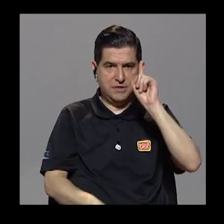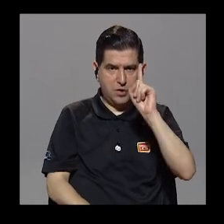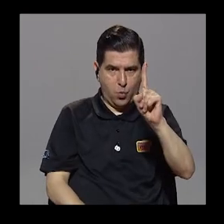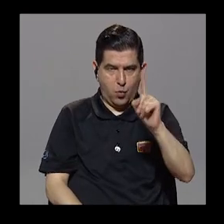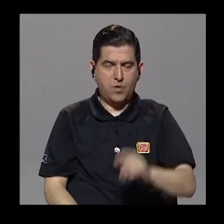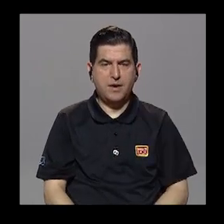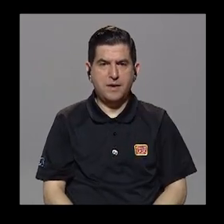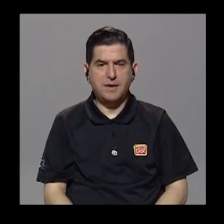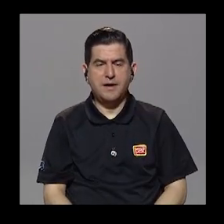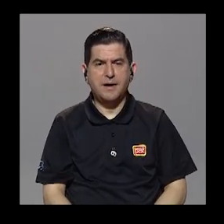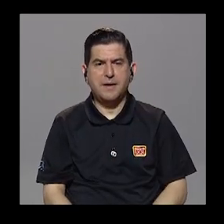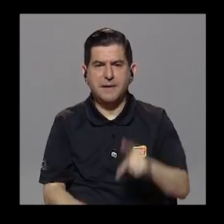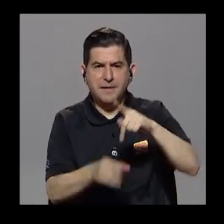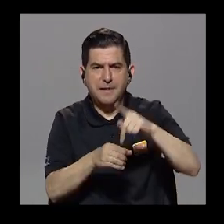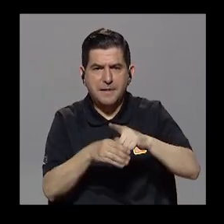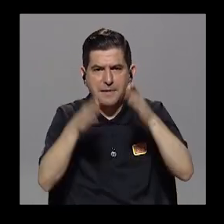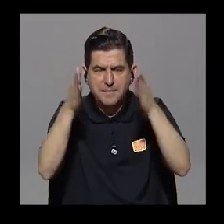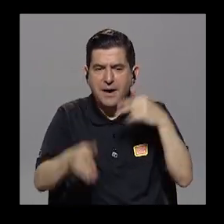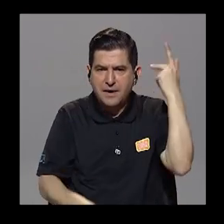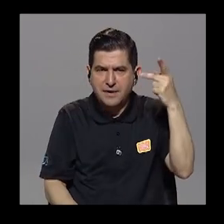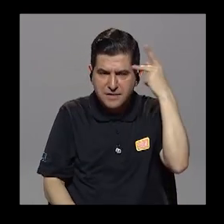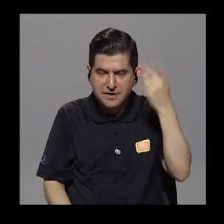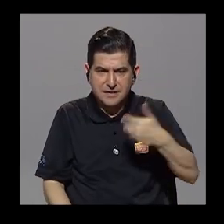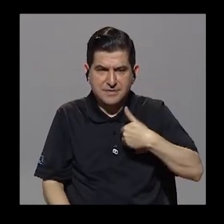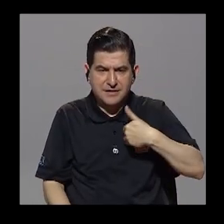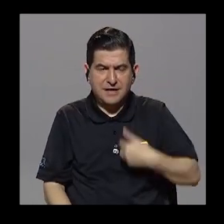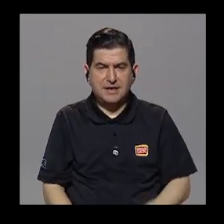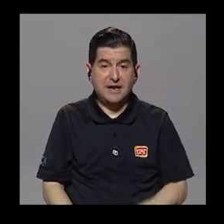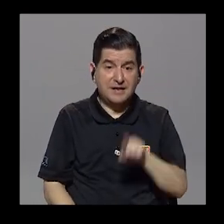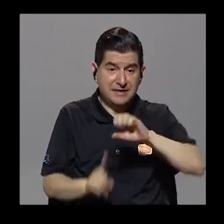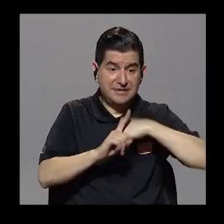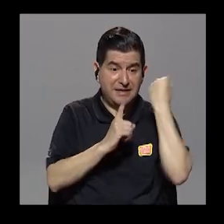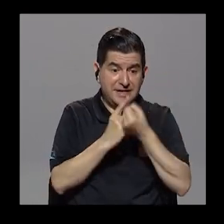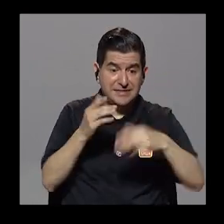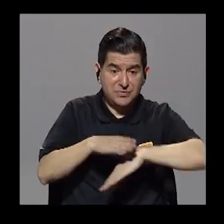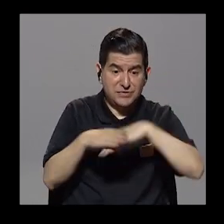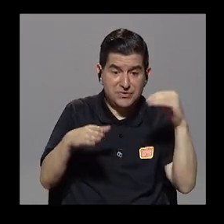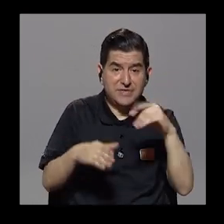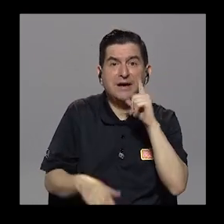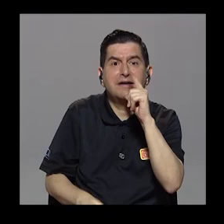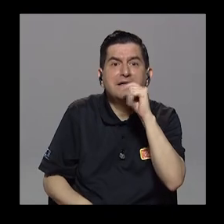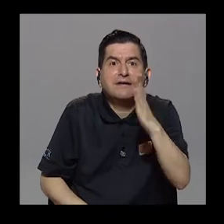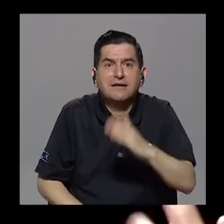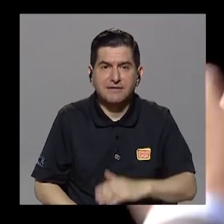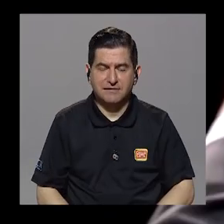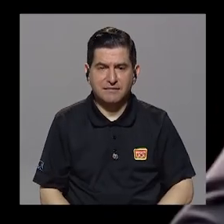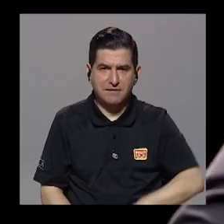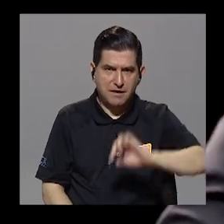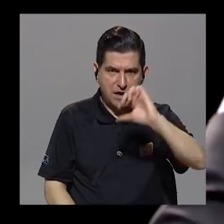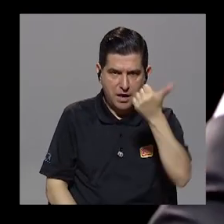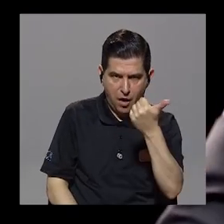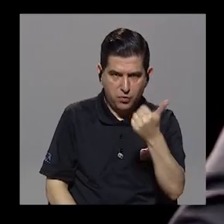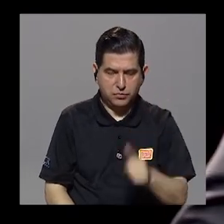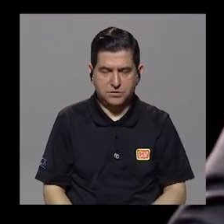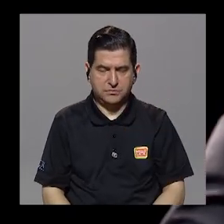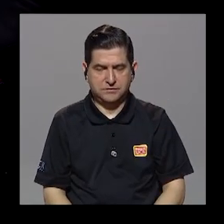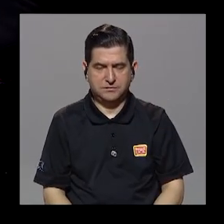con quiénes son los actores políticos que nos tienen que sacar de este embrollo. Y la otra va más en la